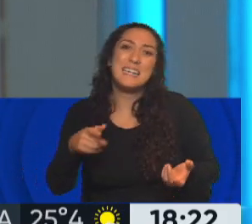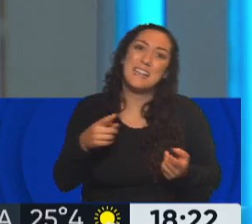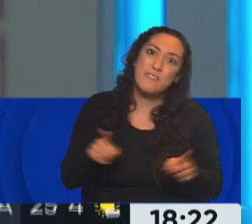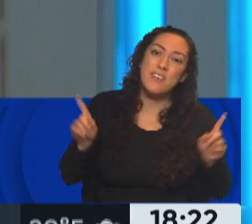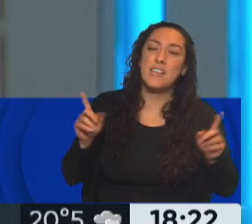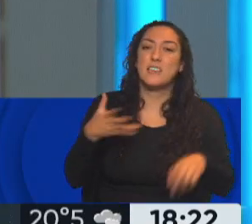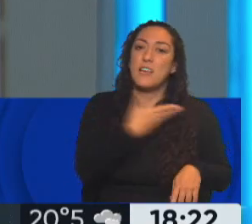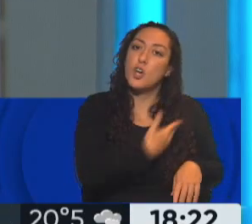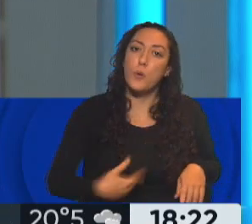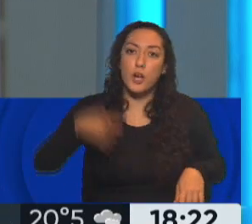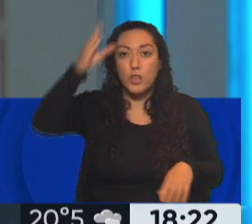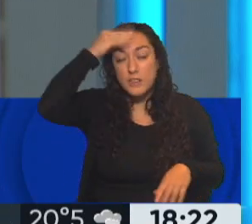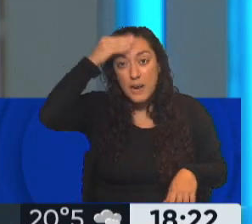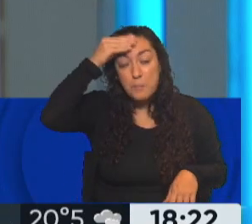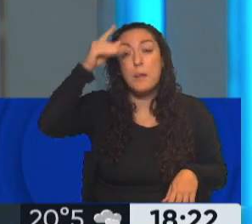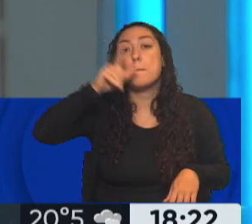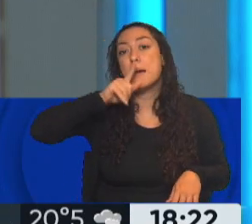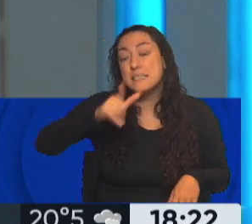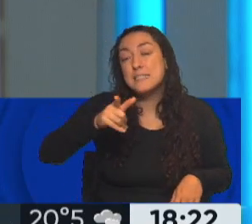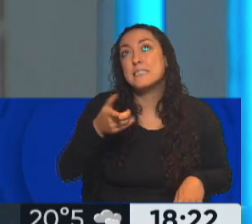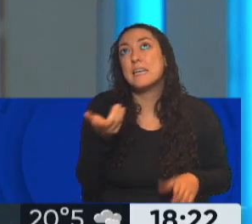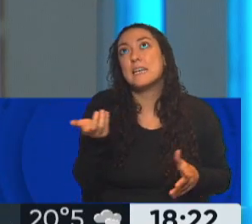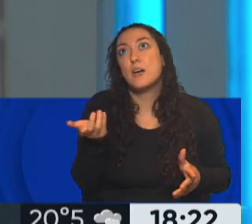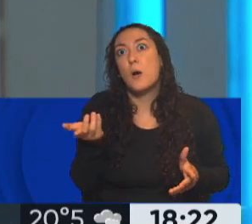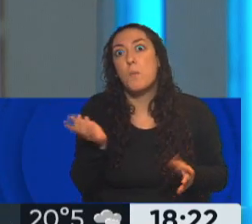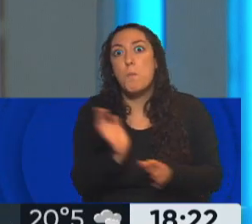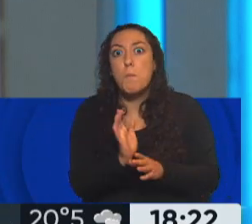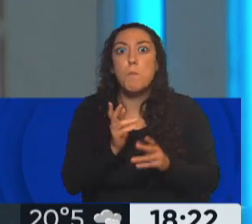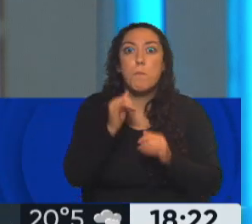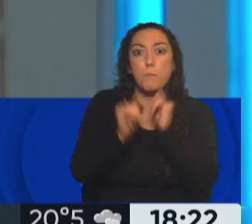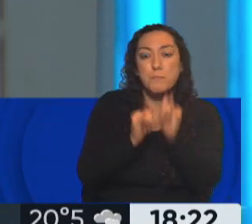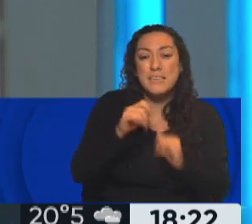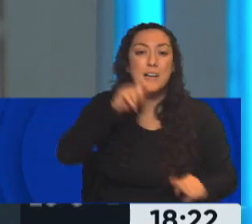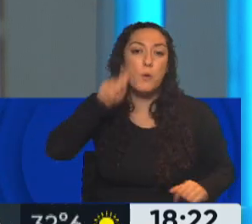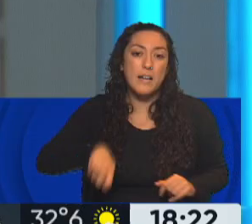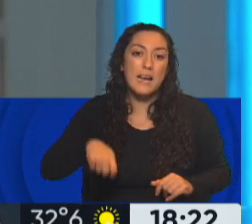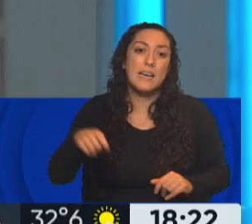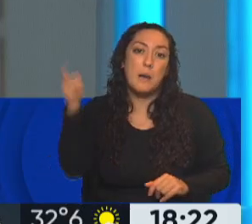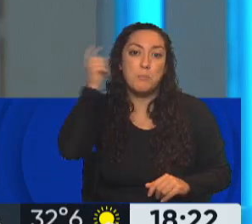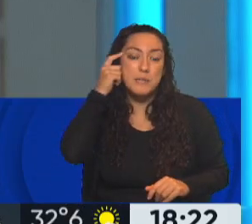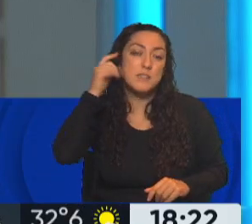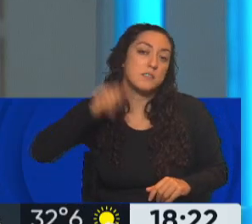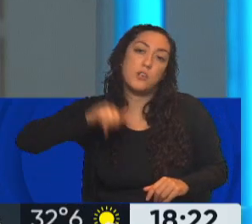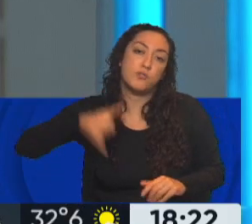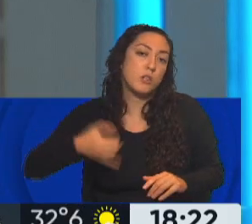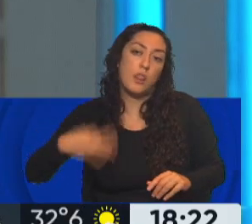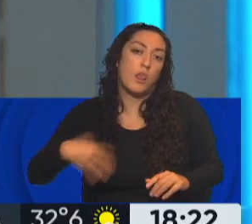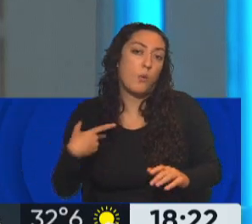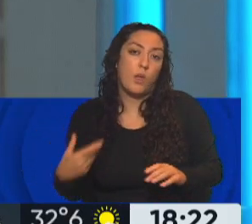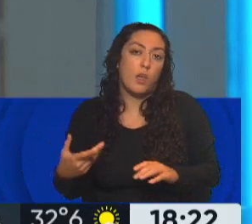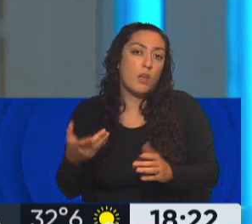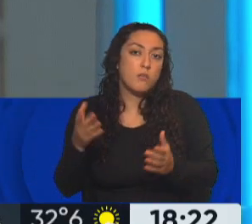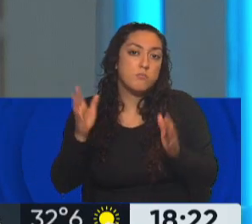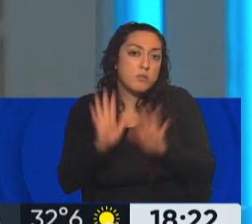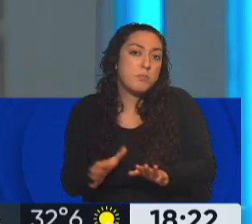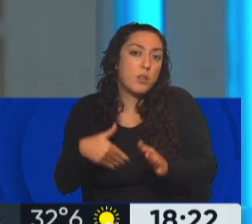desde el gobierno de Donald Trump de plantear un poco o dar a entender que Zelensky tendría que ir haciéndose la idea de ceder estos territorios.